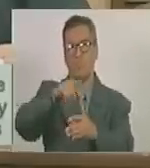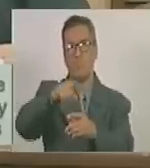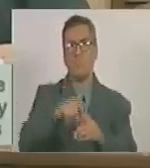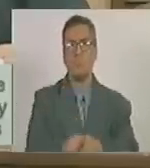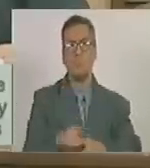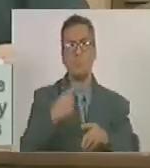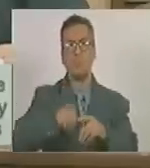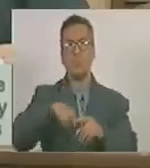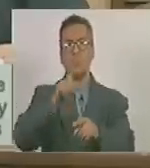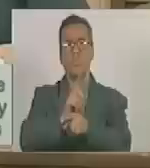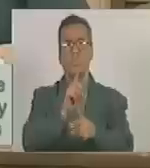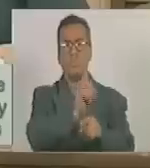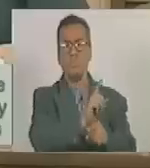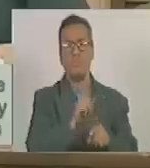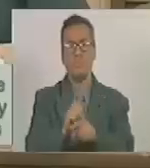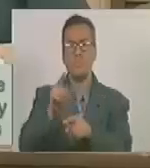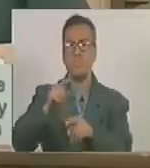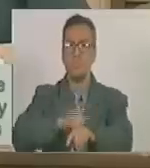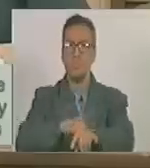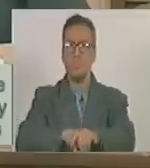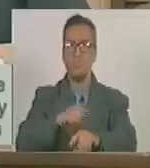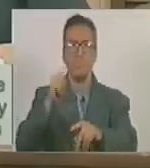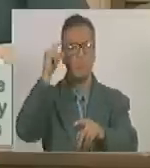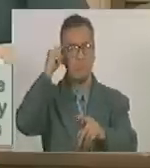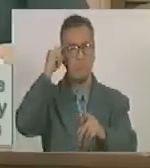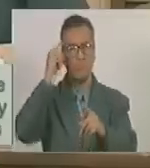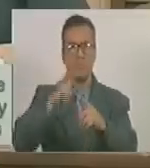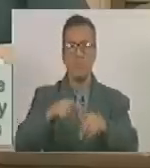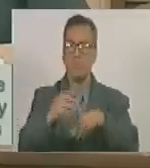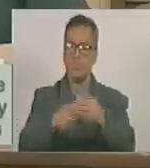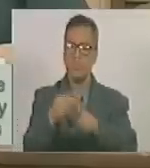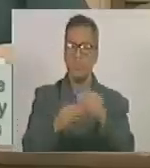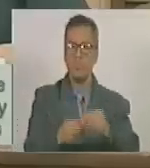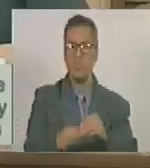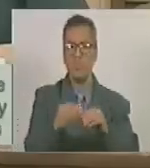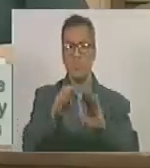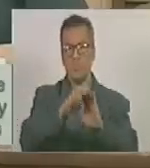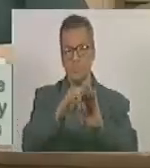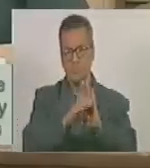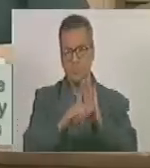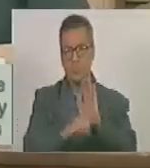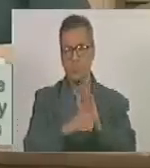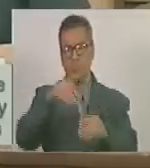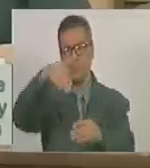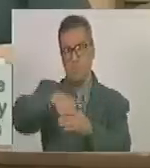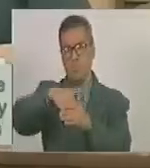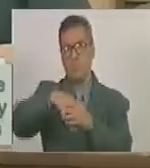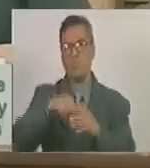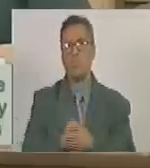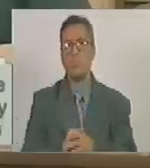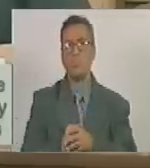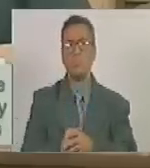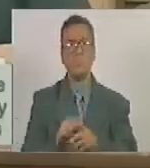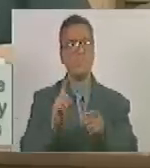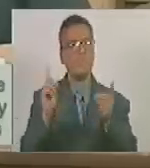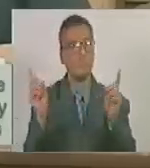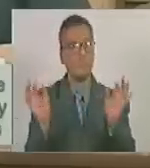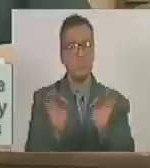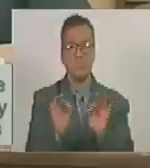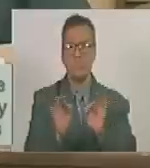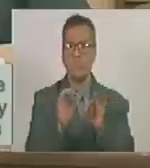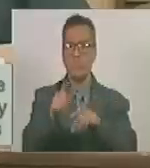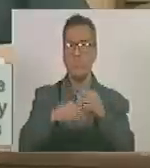manera uninominal en los lapsos y fechas previstas en el cronograma electoral. En ningún caso